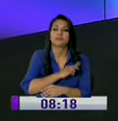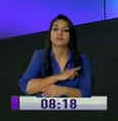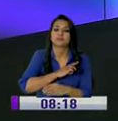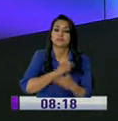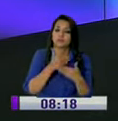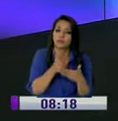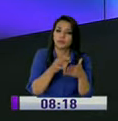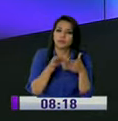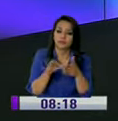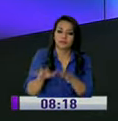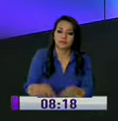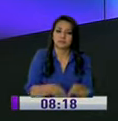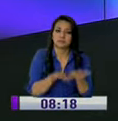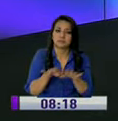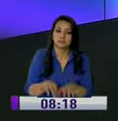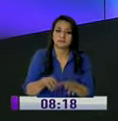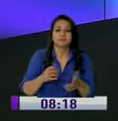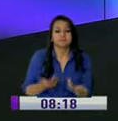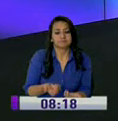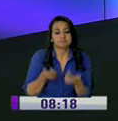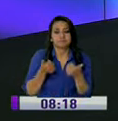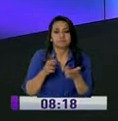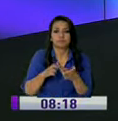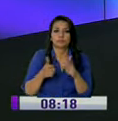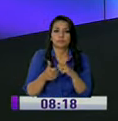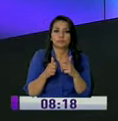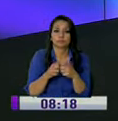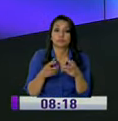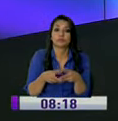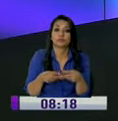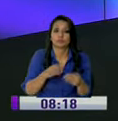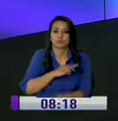con el municipio, ya solucionó estos inconvenientes, que para mí era una,